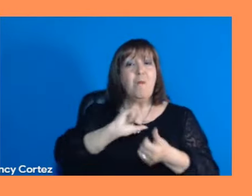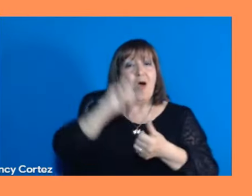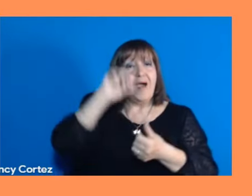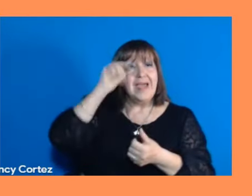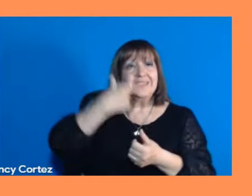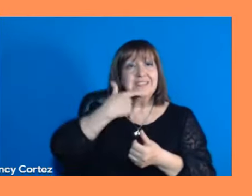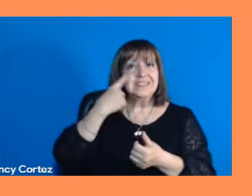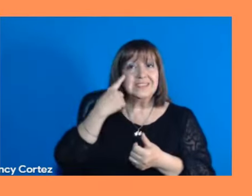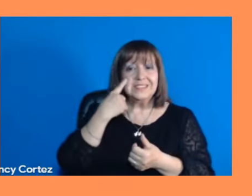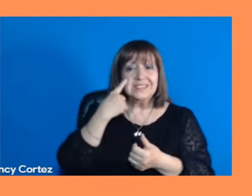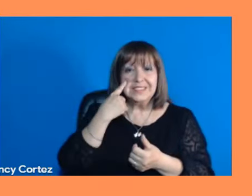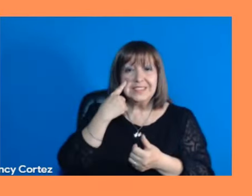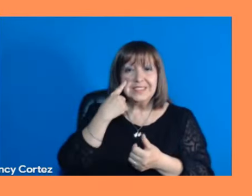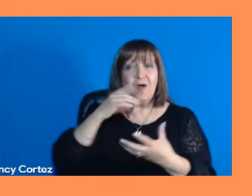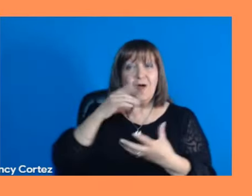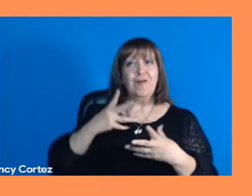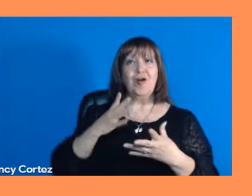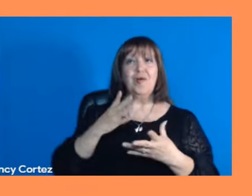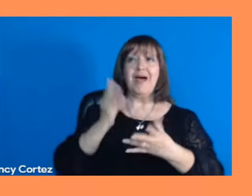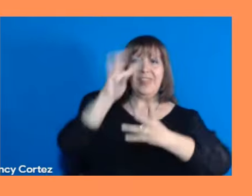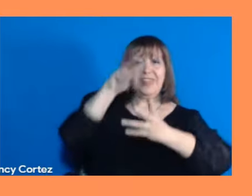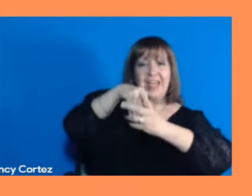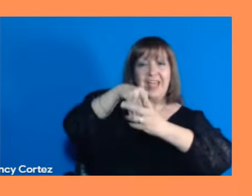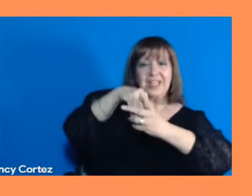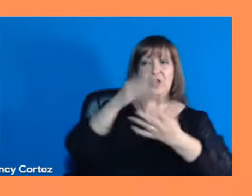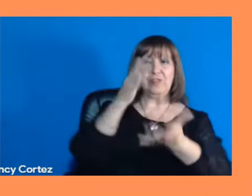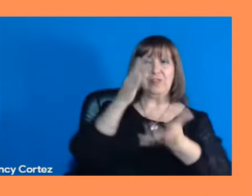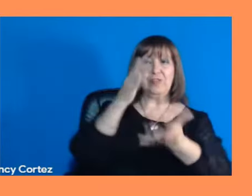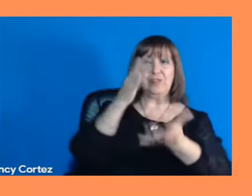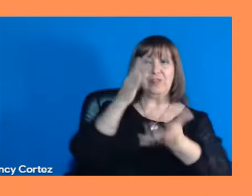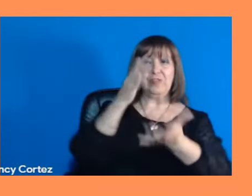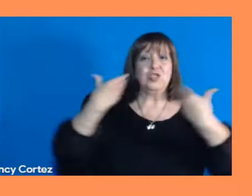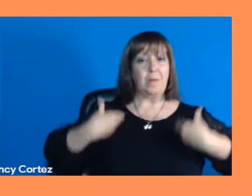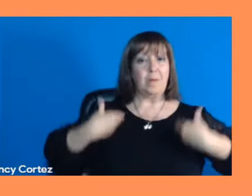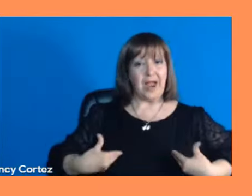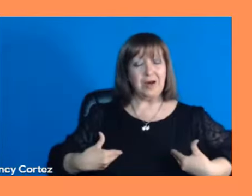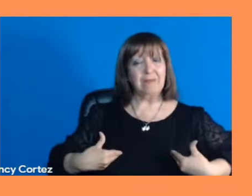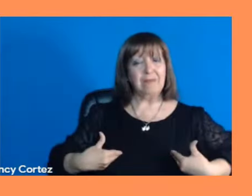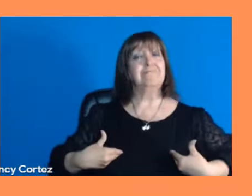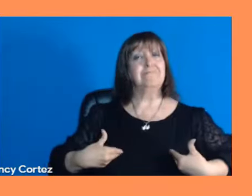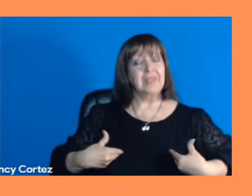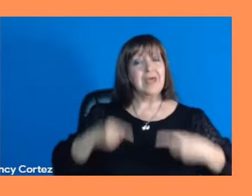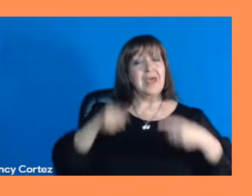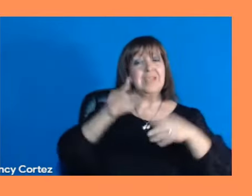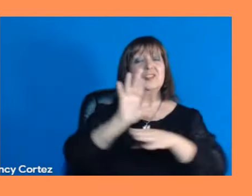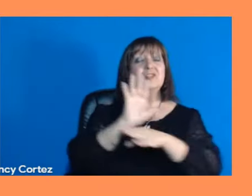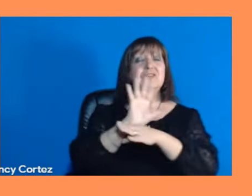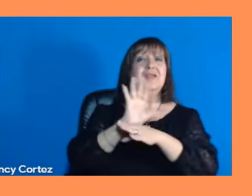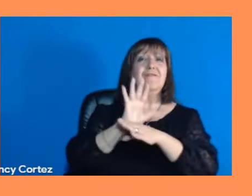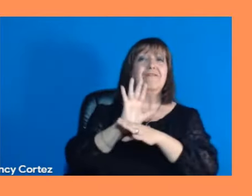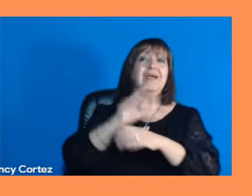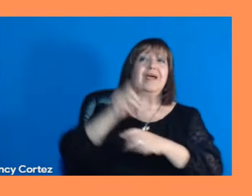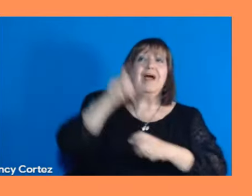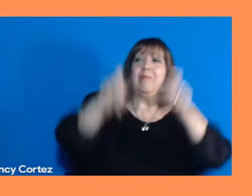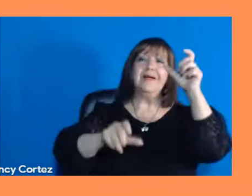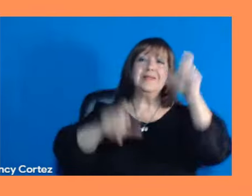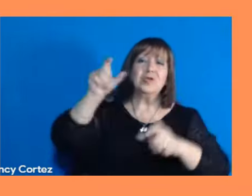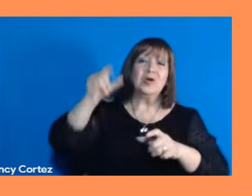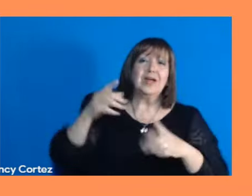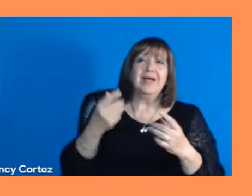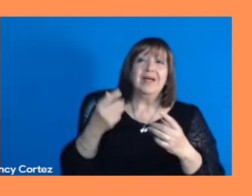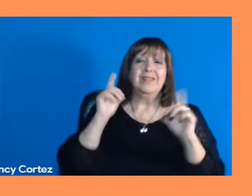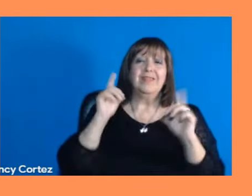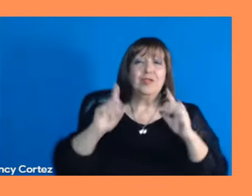humanos permite asegurar que las personas disfrutemos de otros derechos humanos, como el derecho a